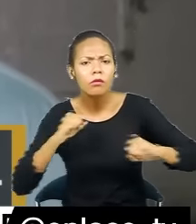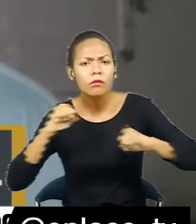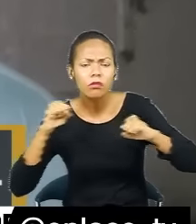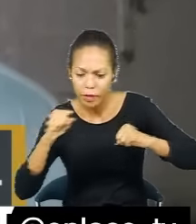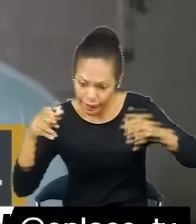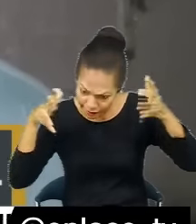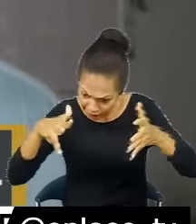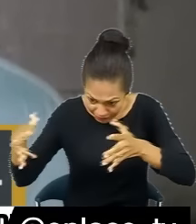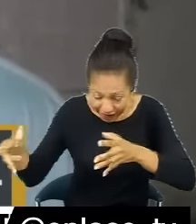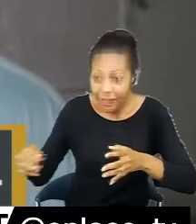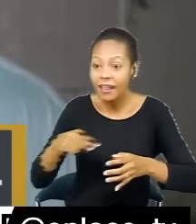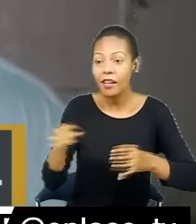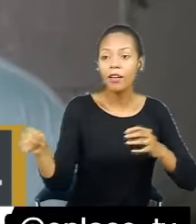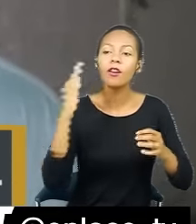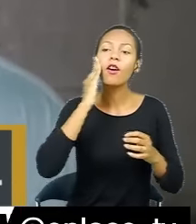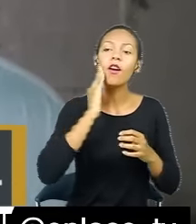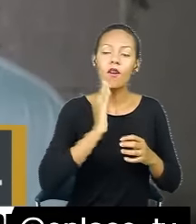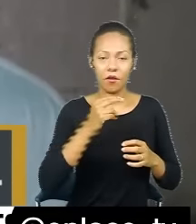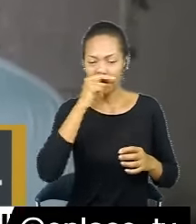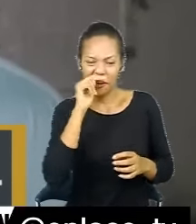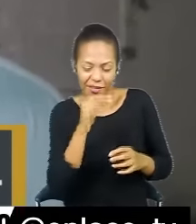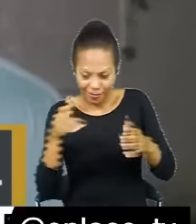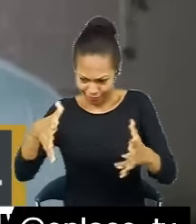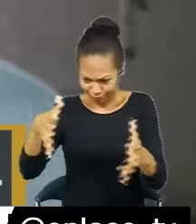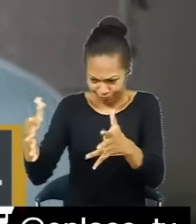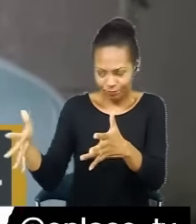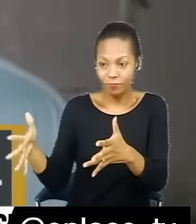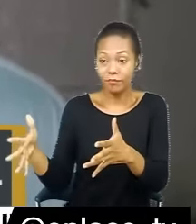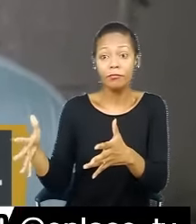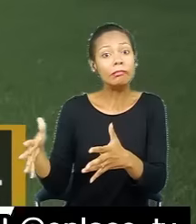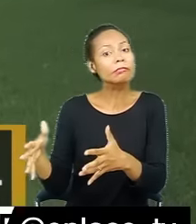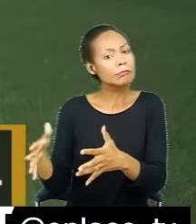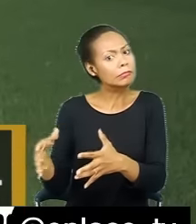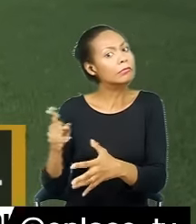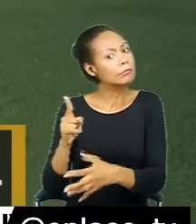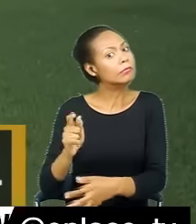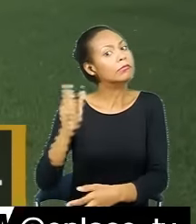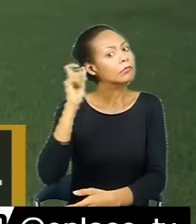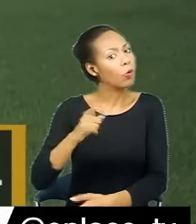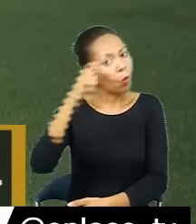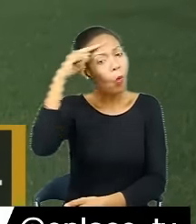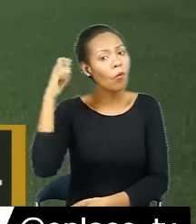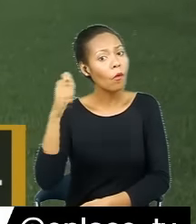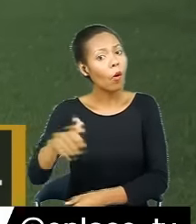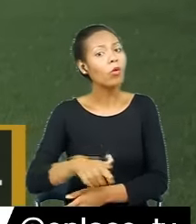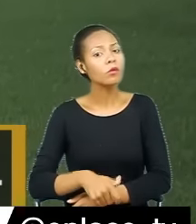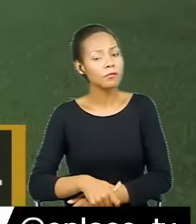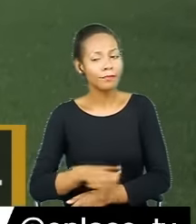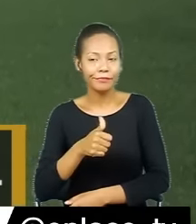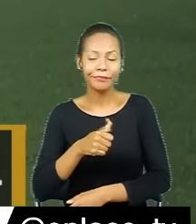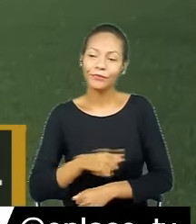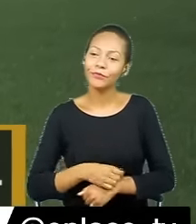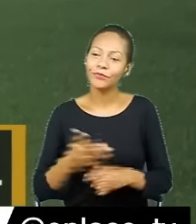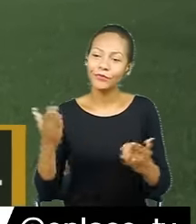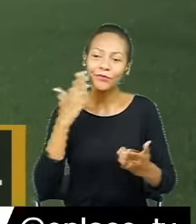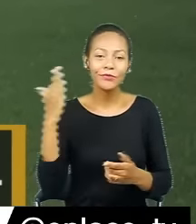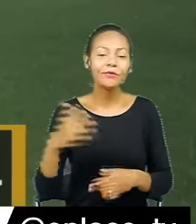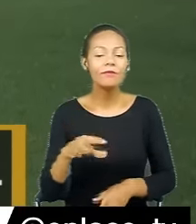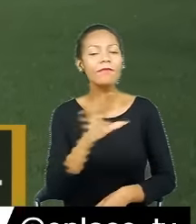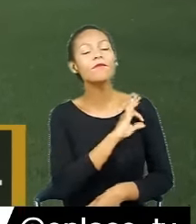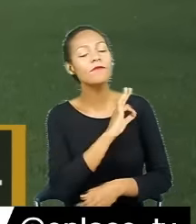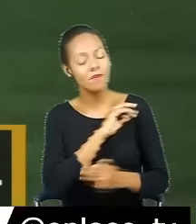de los jóvenes y queremos destacar la labor de él en este hexagonal. Los partidos se disputarán los días sábados y domingo. De